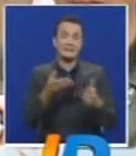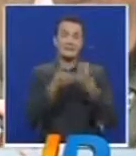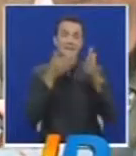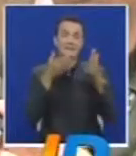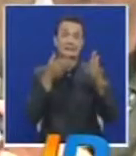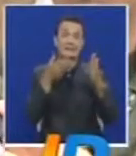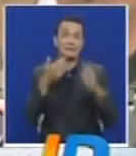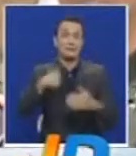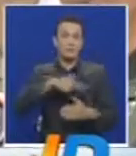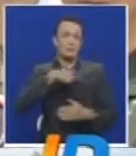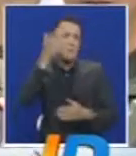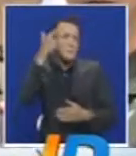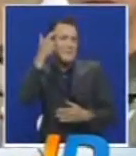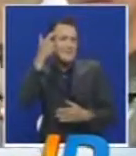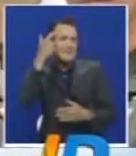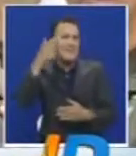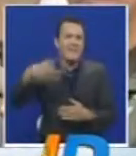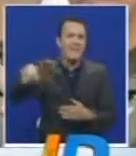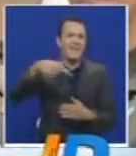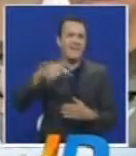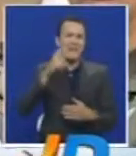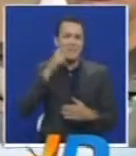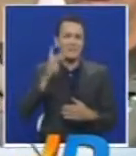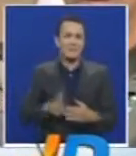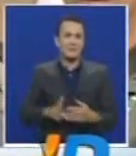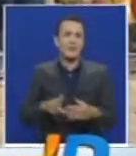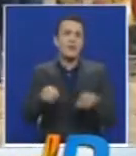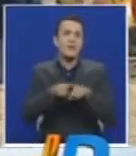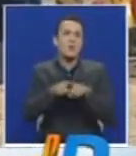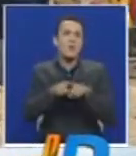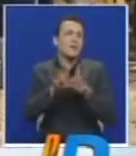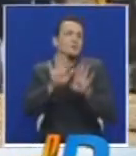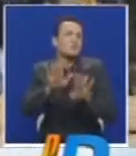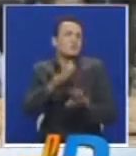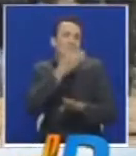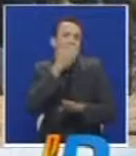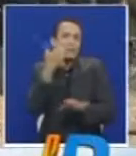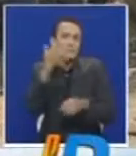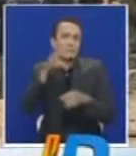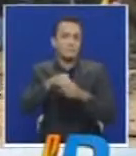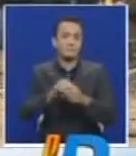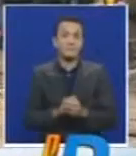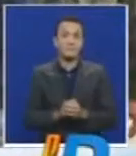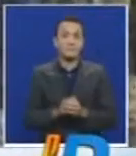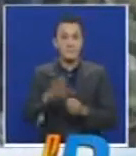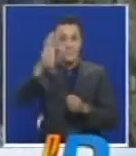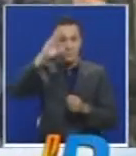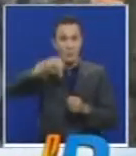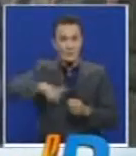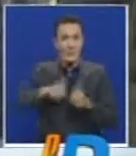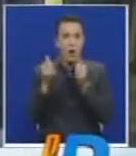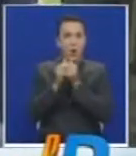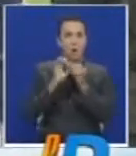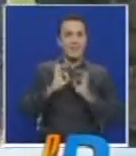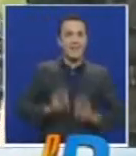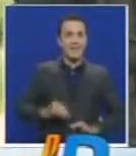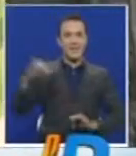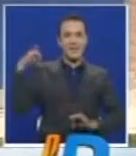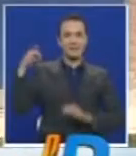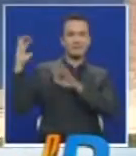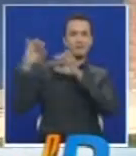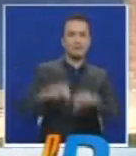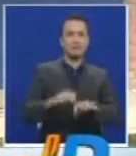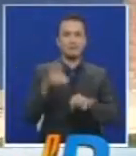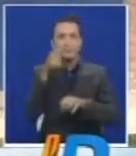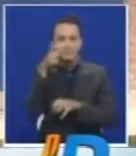que pertenecen a una estructura guerrillera. La policía, conjuntamente con el ejército, redoblaron la seguridad del sector y